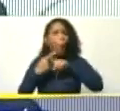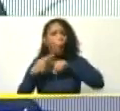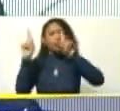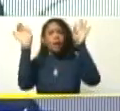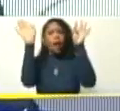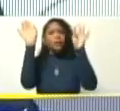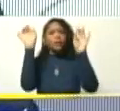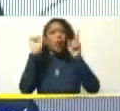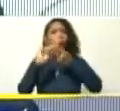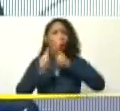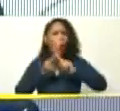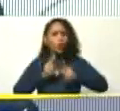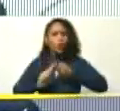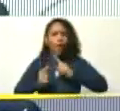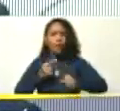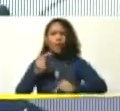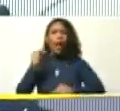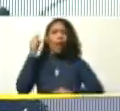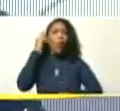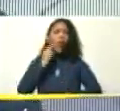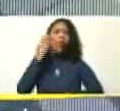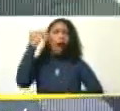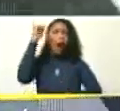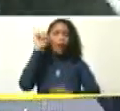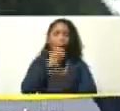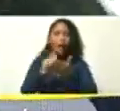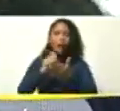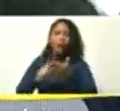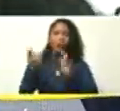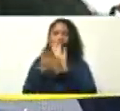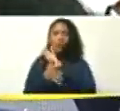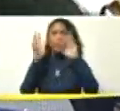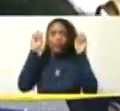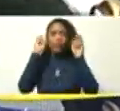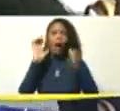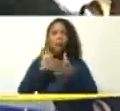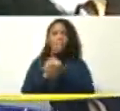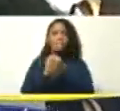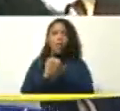en Bolívar, que no solamente era un amigo